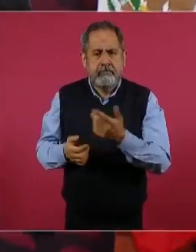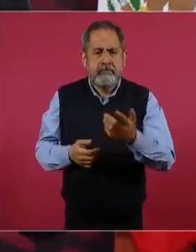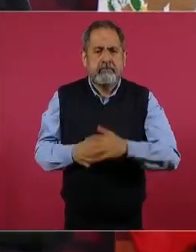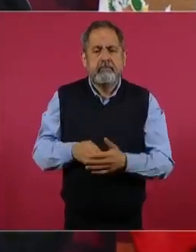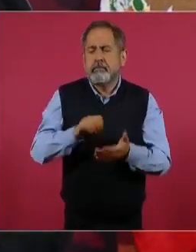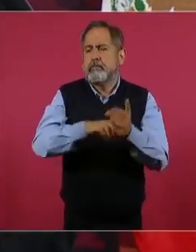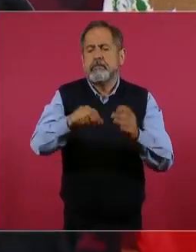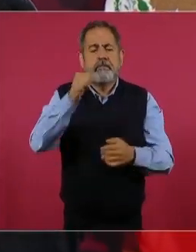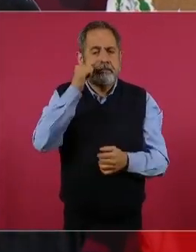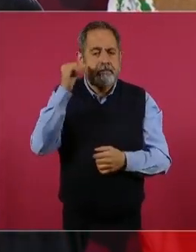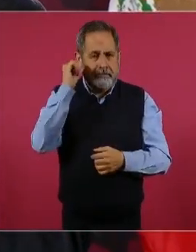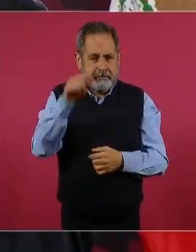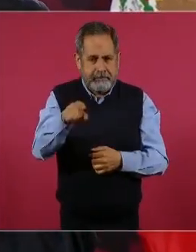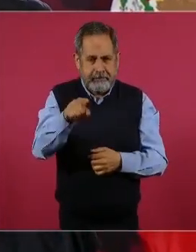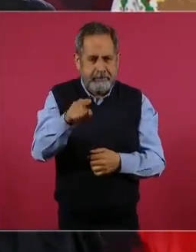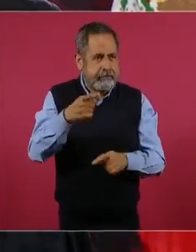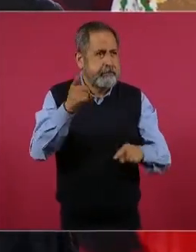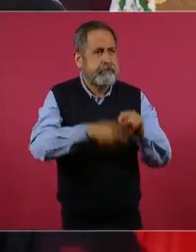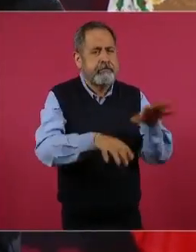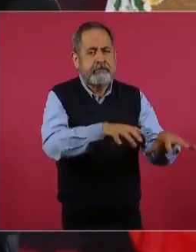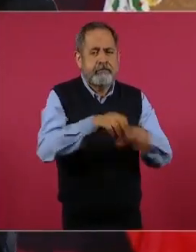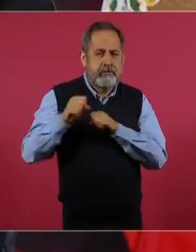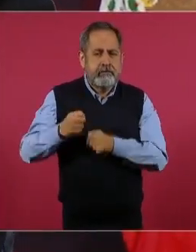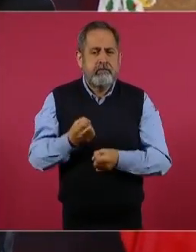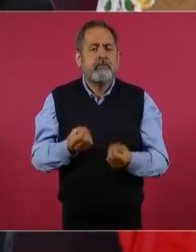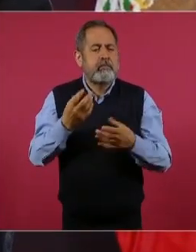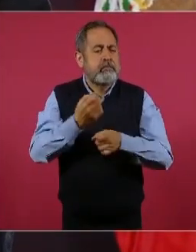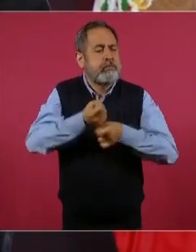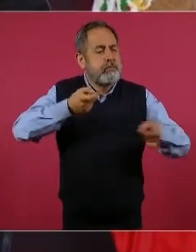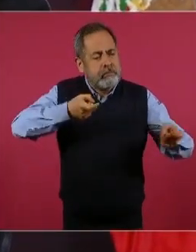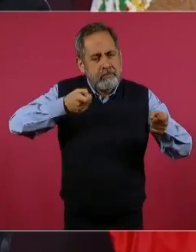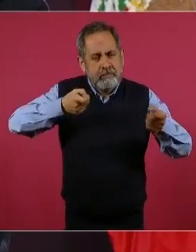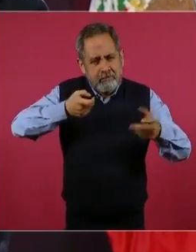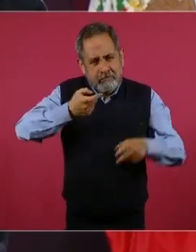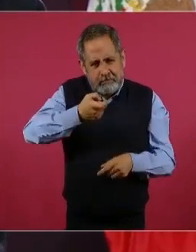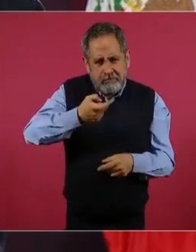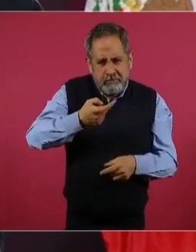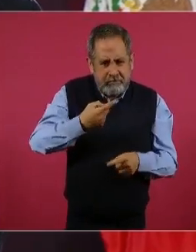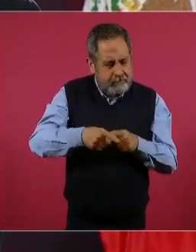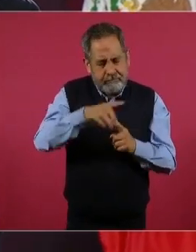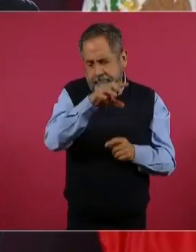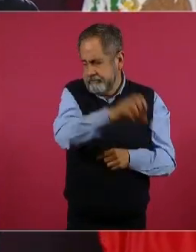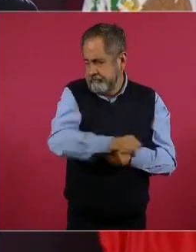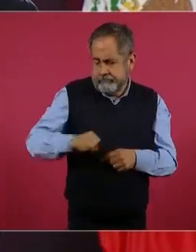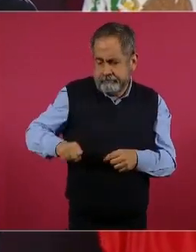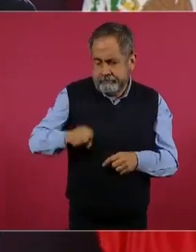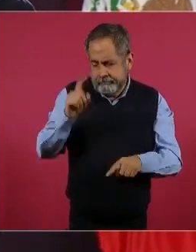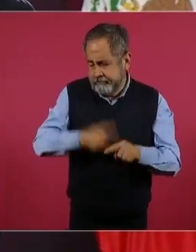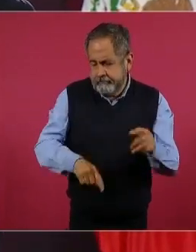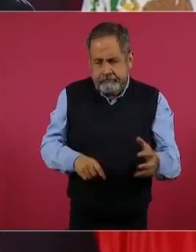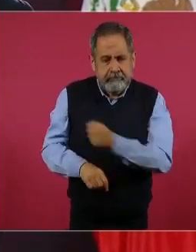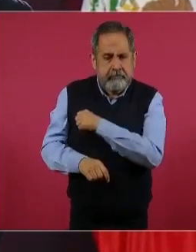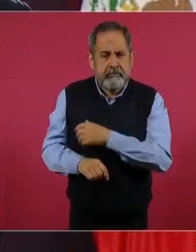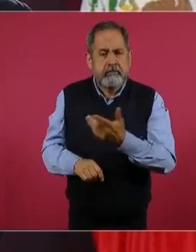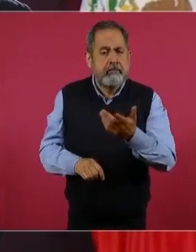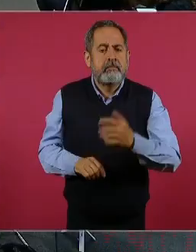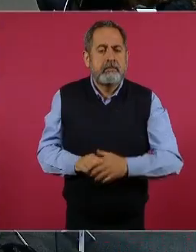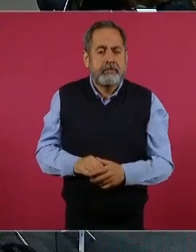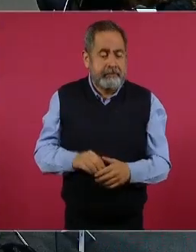Ayer, por ejemplo, se decomisaron armas, y las